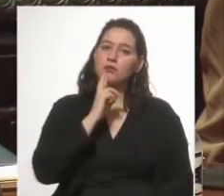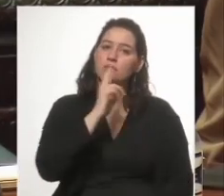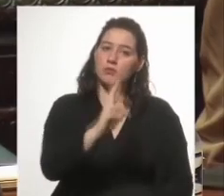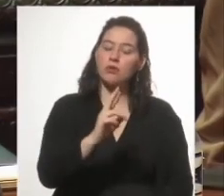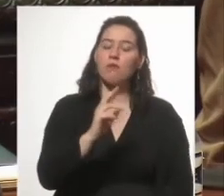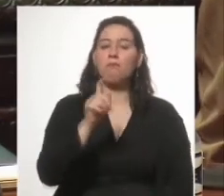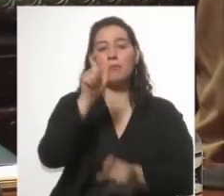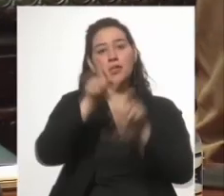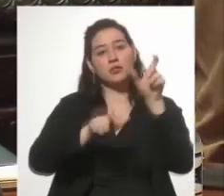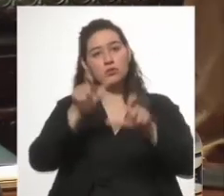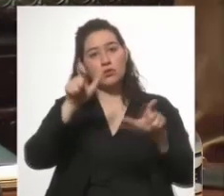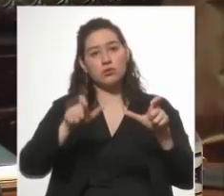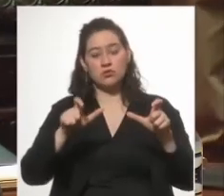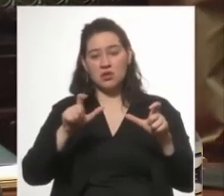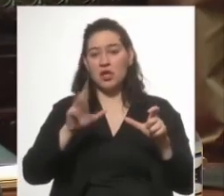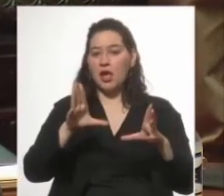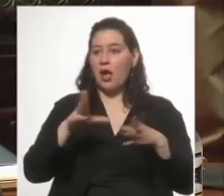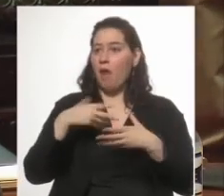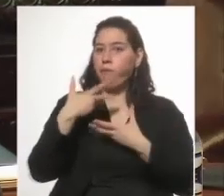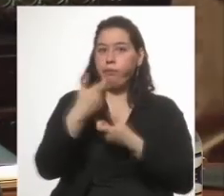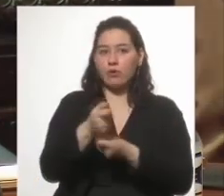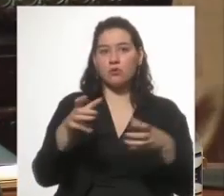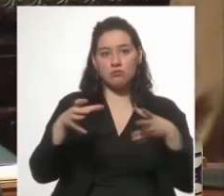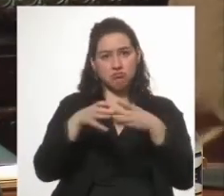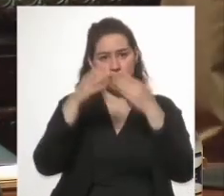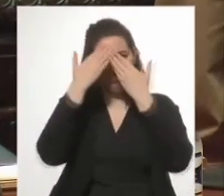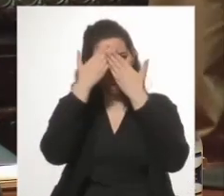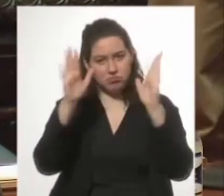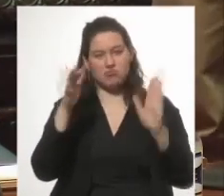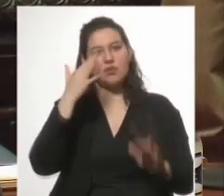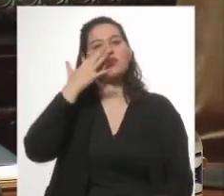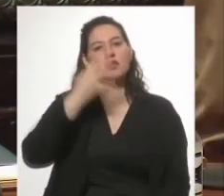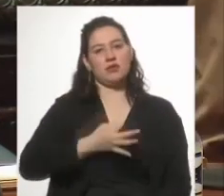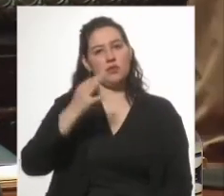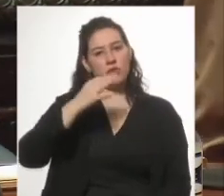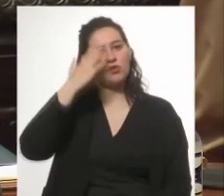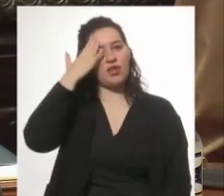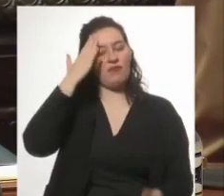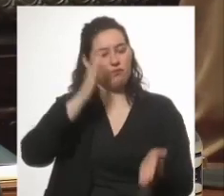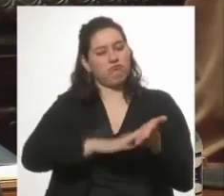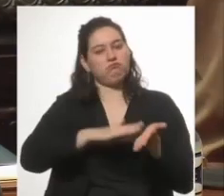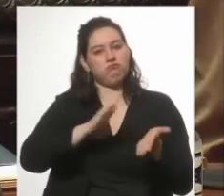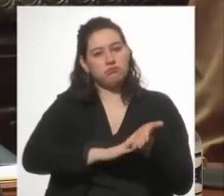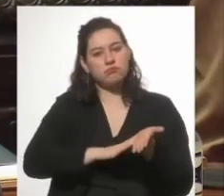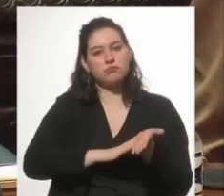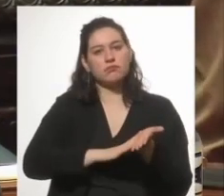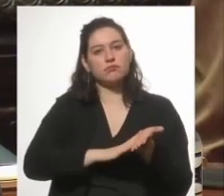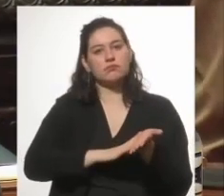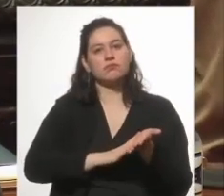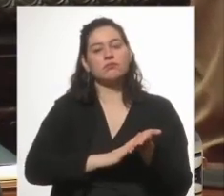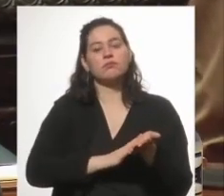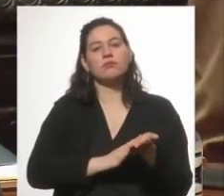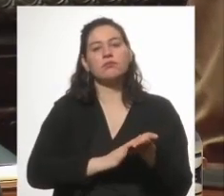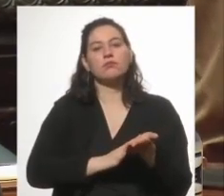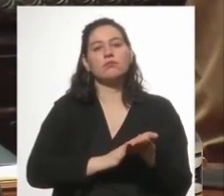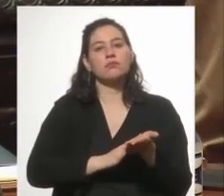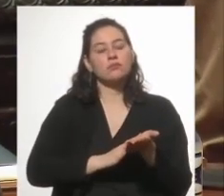el pueblo cabilante es testimonio de ello. No obstante